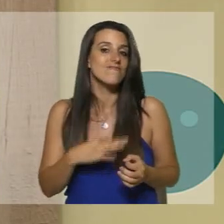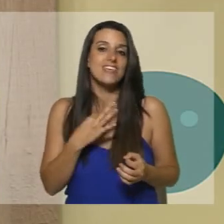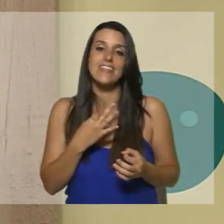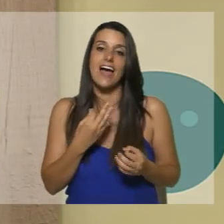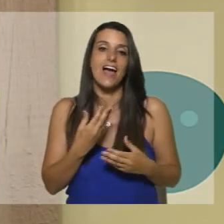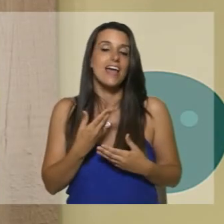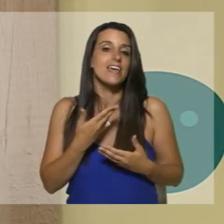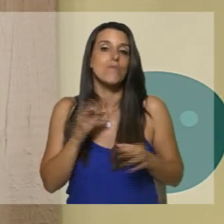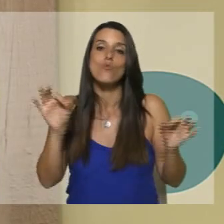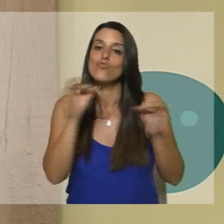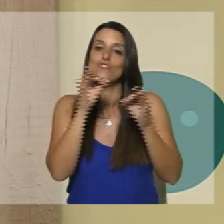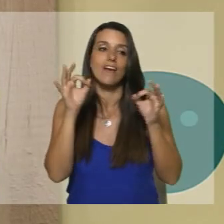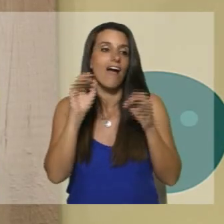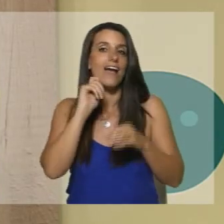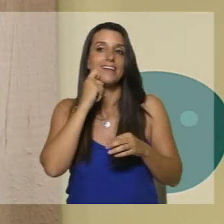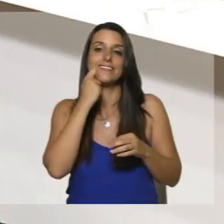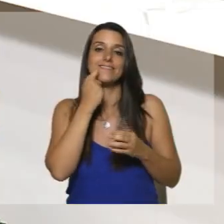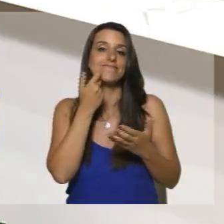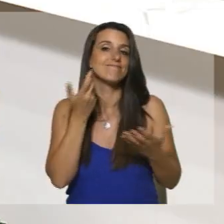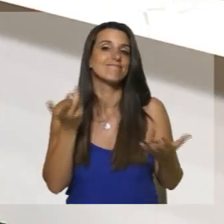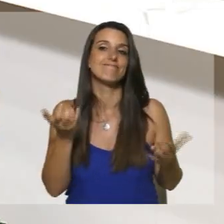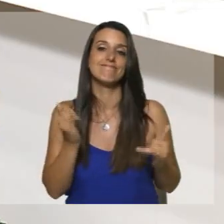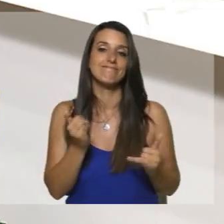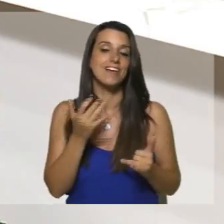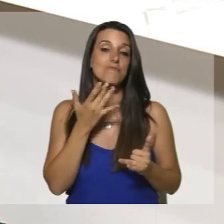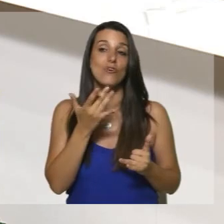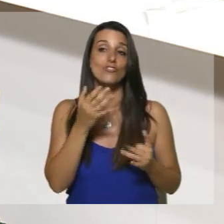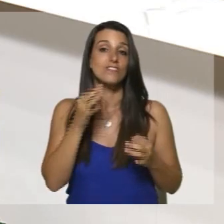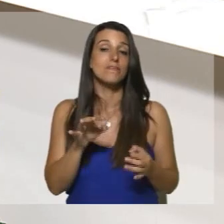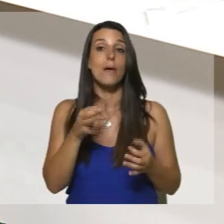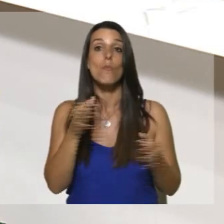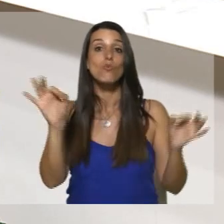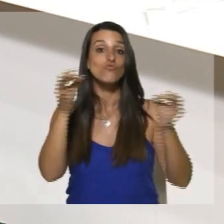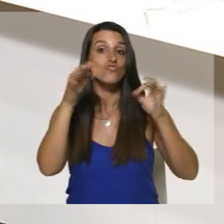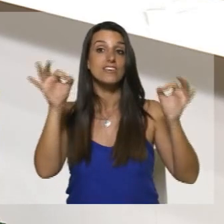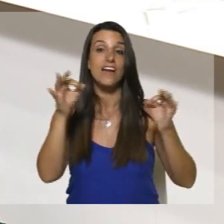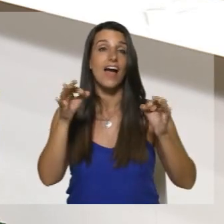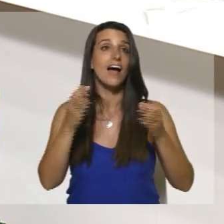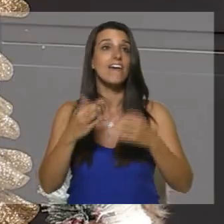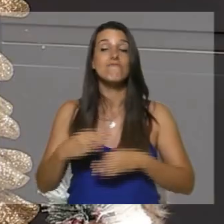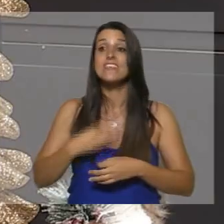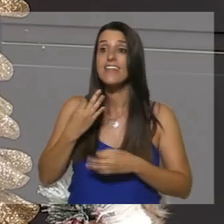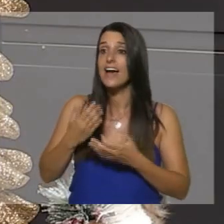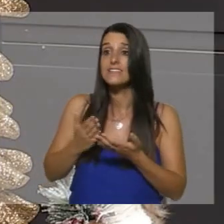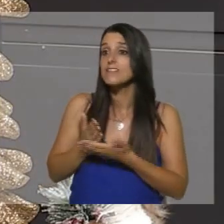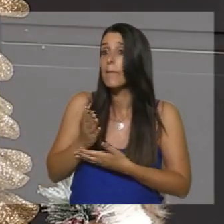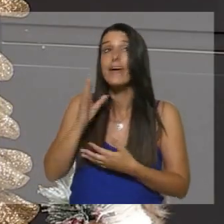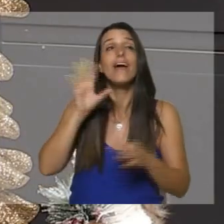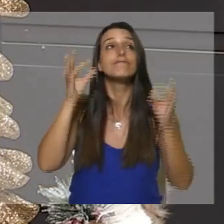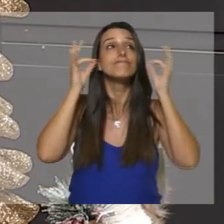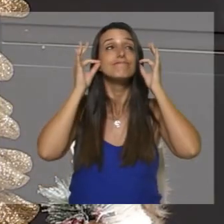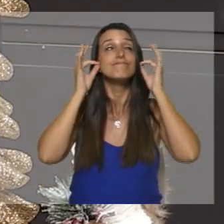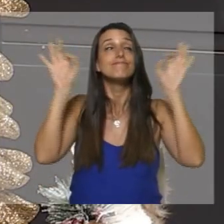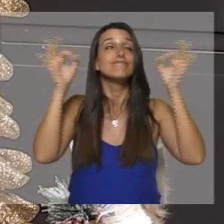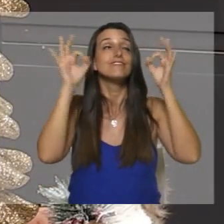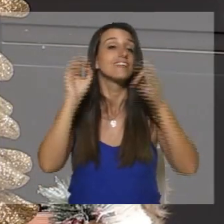Es un acompañar. Es parte de la vida, ¿no? Claro. Es lo que hablamos siempre, cómo la música nos va acompañando en distintos momentos de nuestra